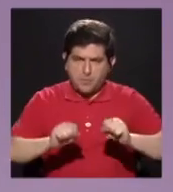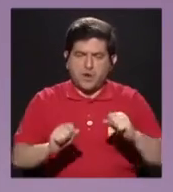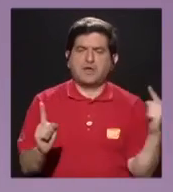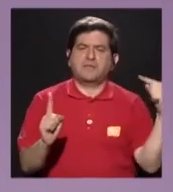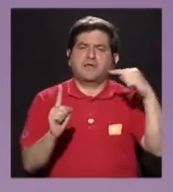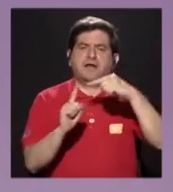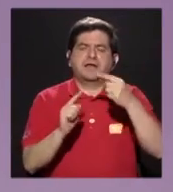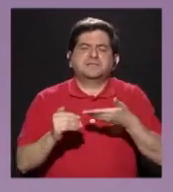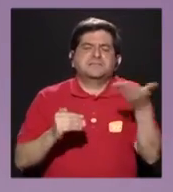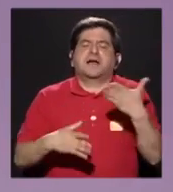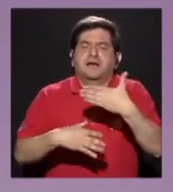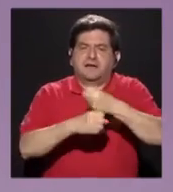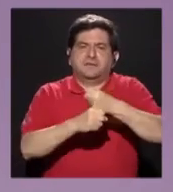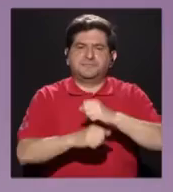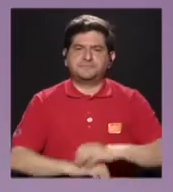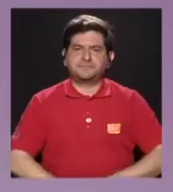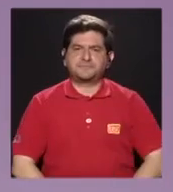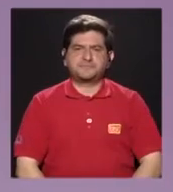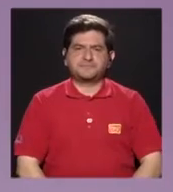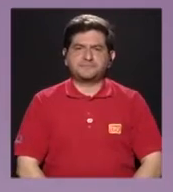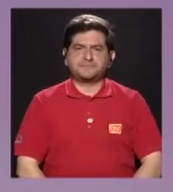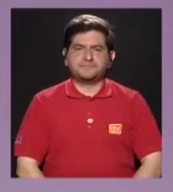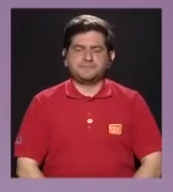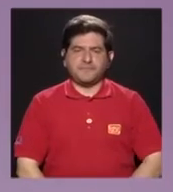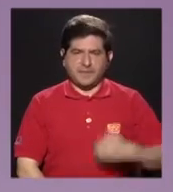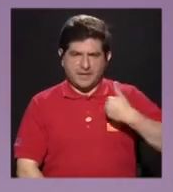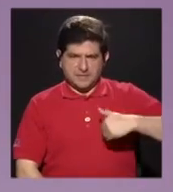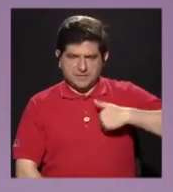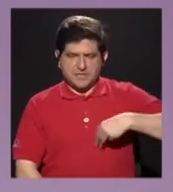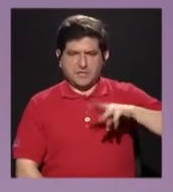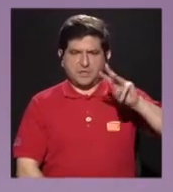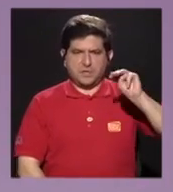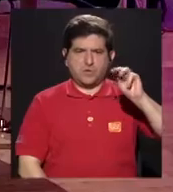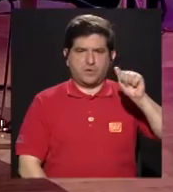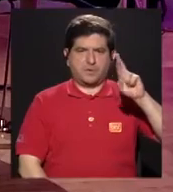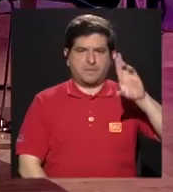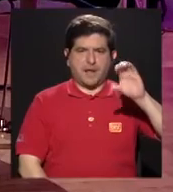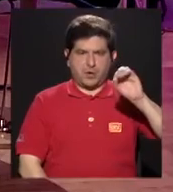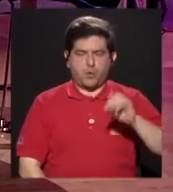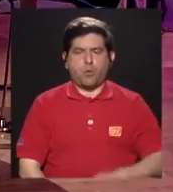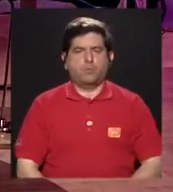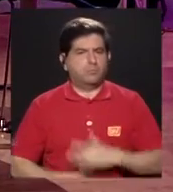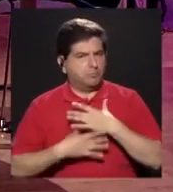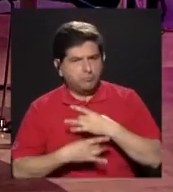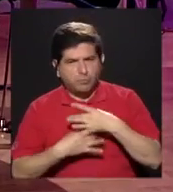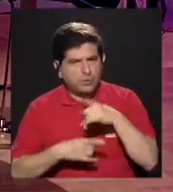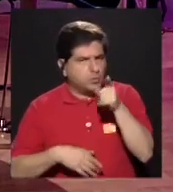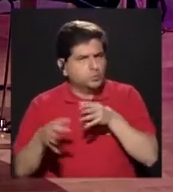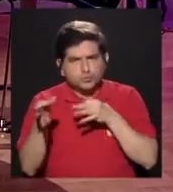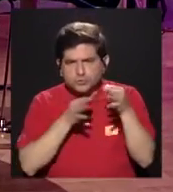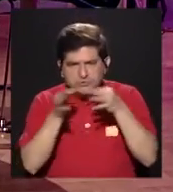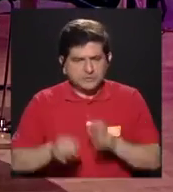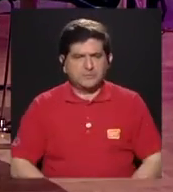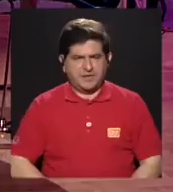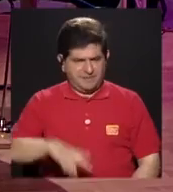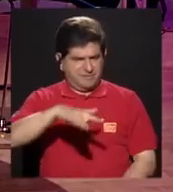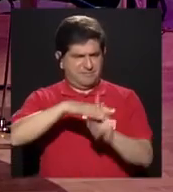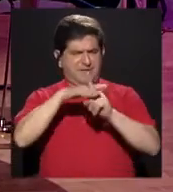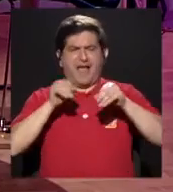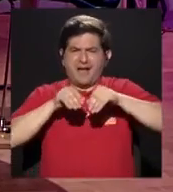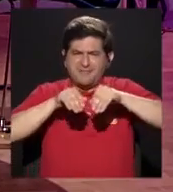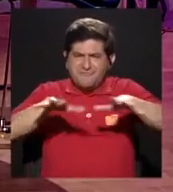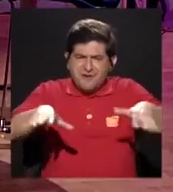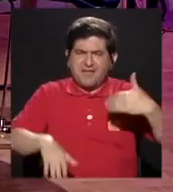dónde puede llegar claro no marco es muy interesante que usted nos explique cómo surge una red de